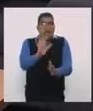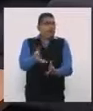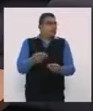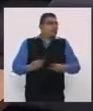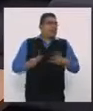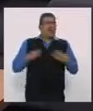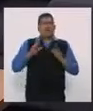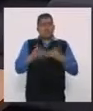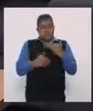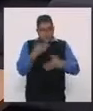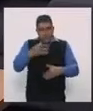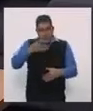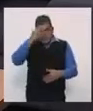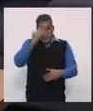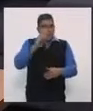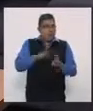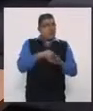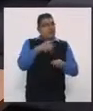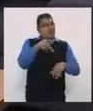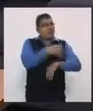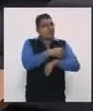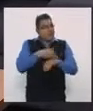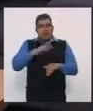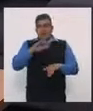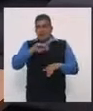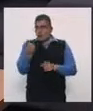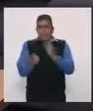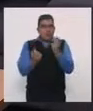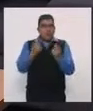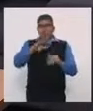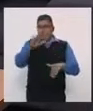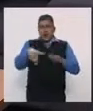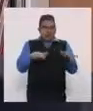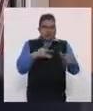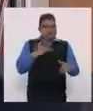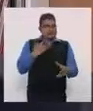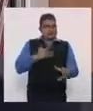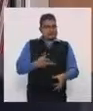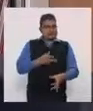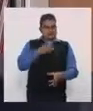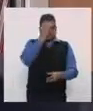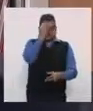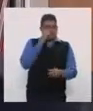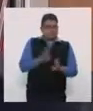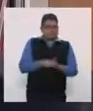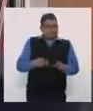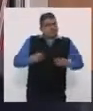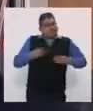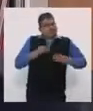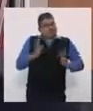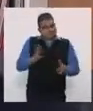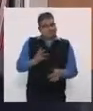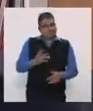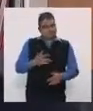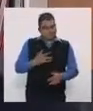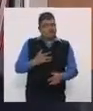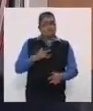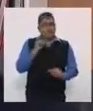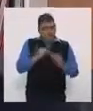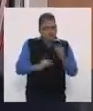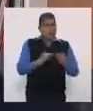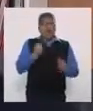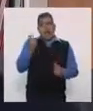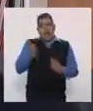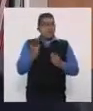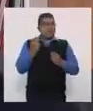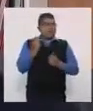vamos aprendiendo de estas pérdidas que nos dices, y que a mí me gusta mucho mencionarlo, ¿no? De todos los días vas perdiendo algo,